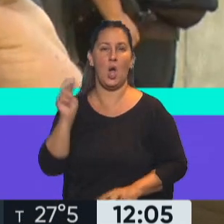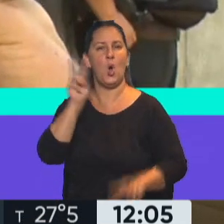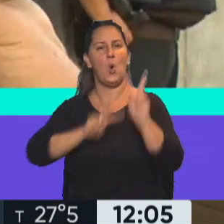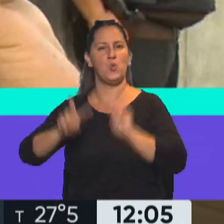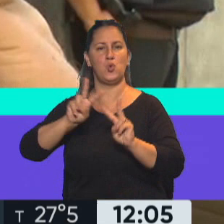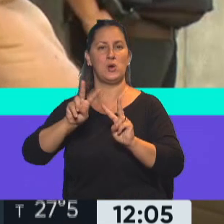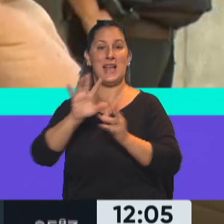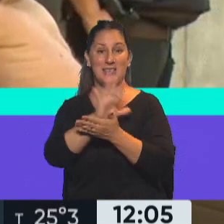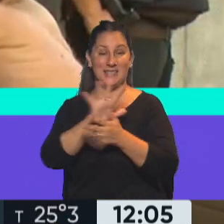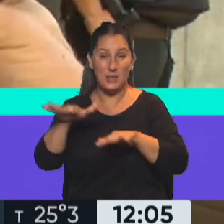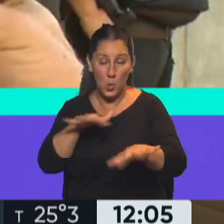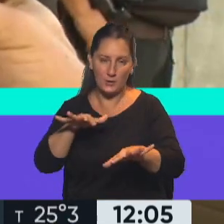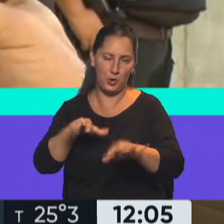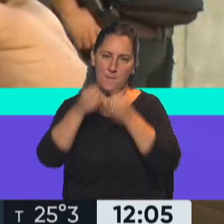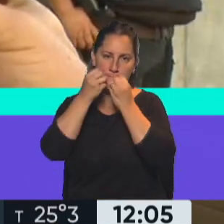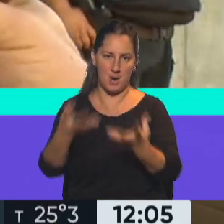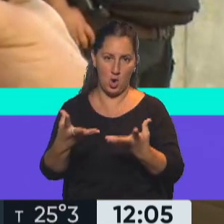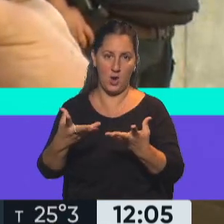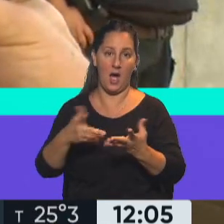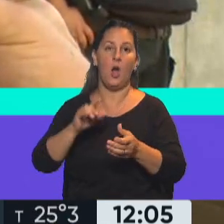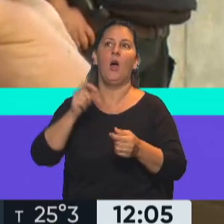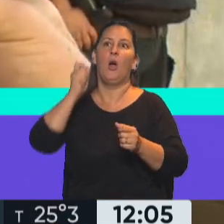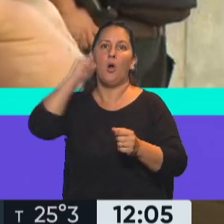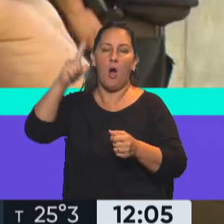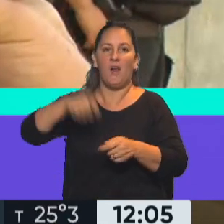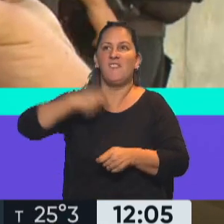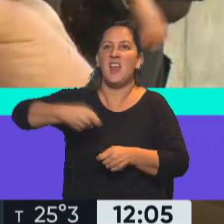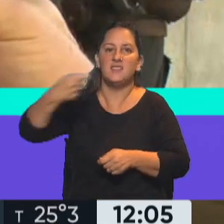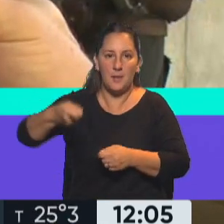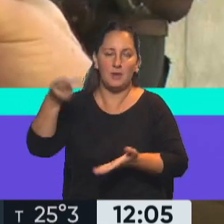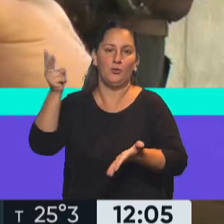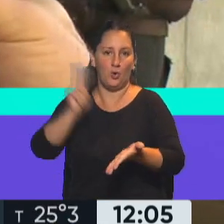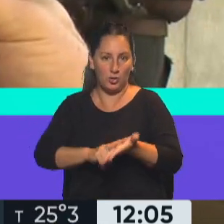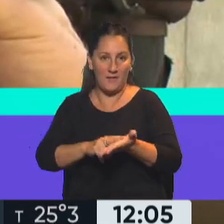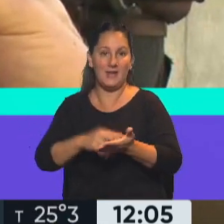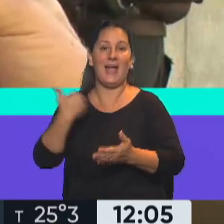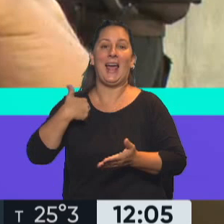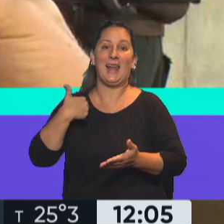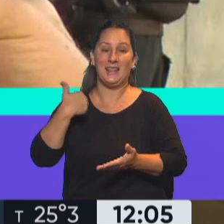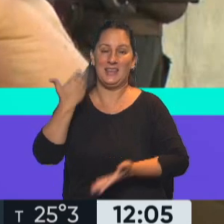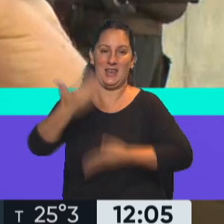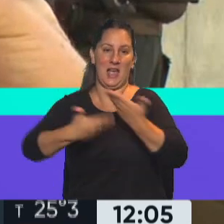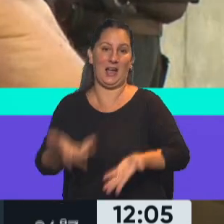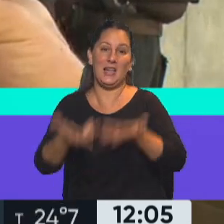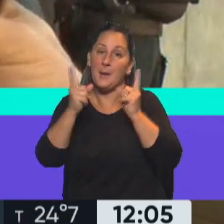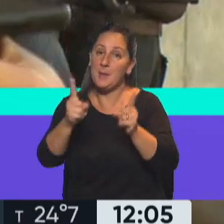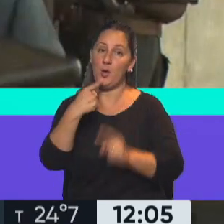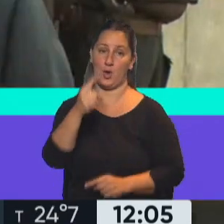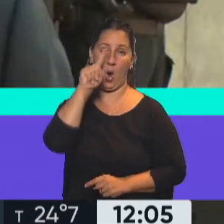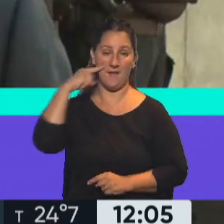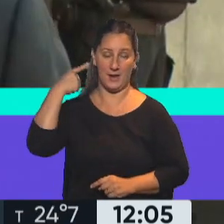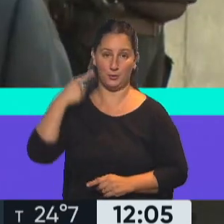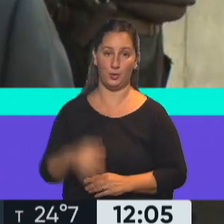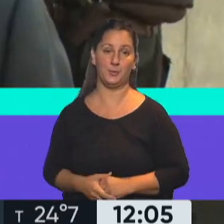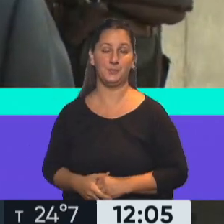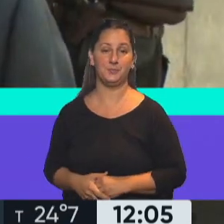de esta situación compleja, lograr el refinanciamiento de la deuda y encauzar una Argentina que crezca, como lo viene planteando el presidente. ¿La